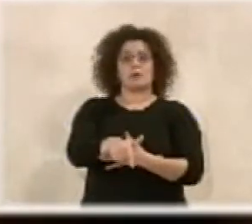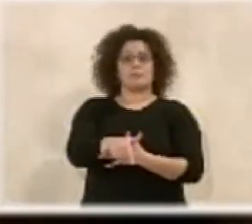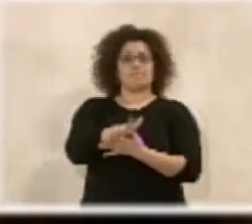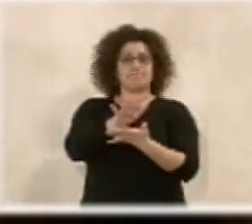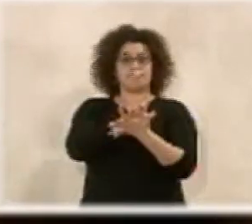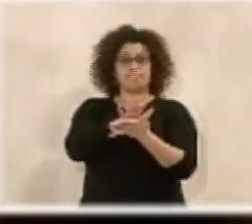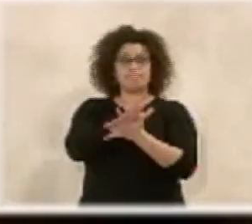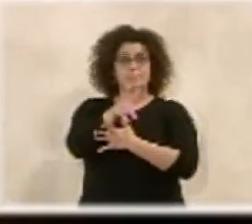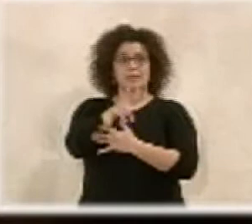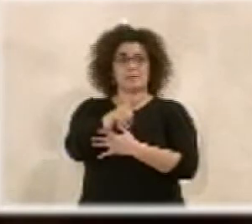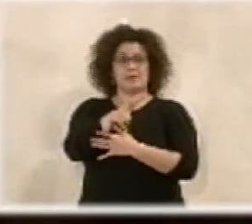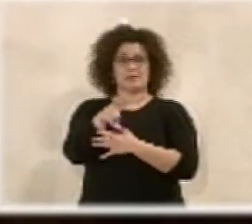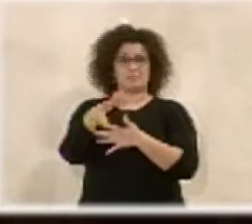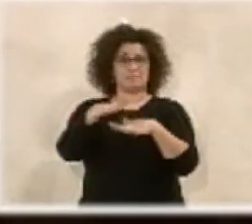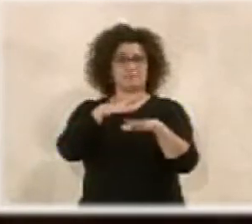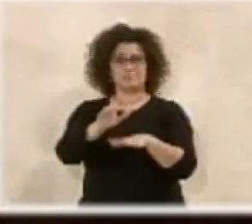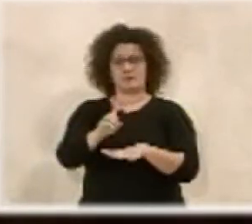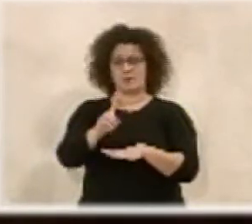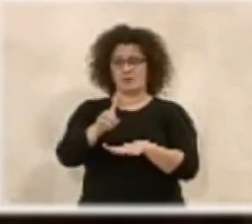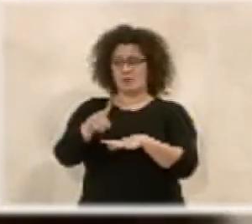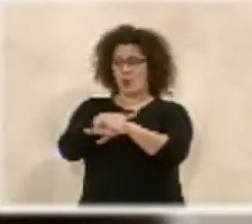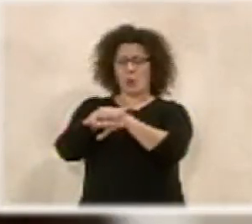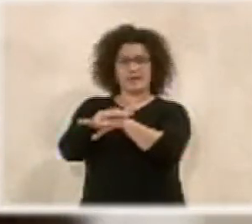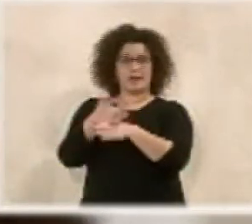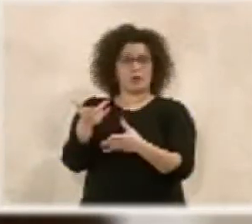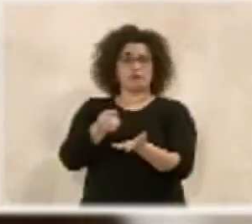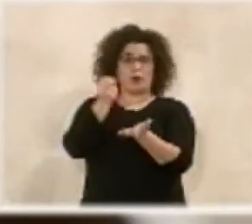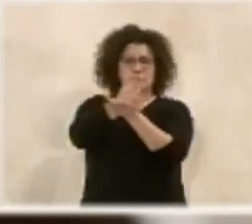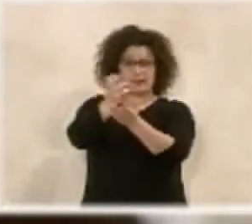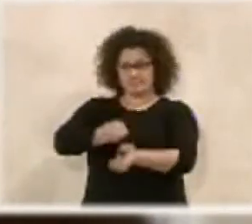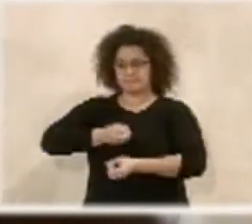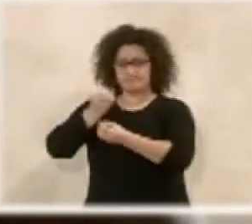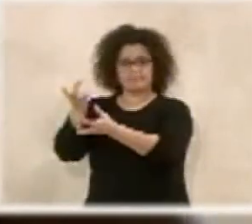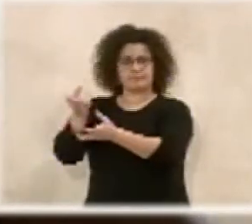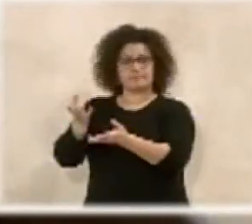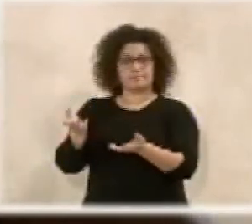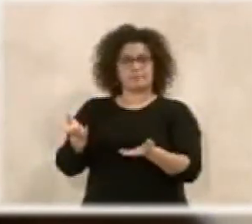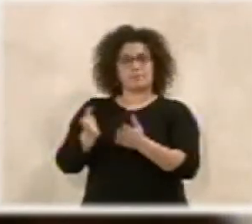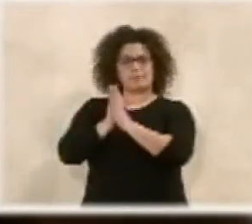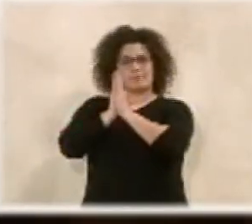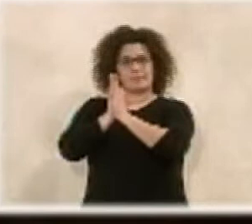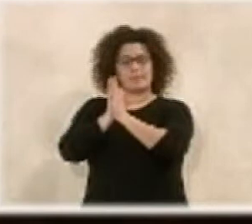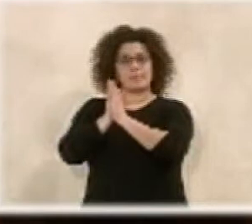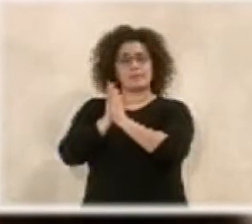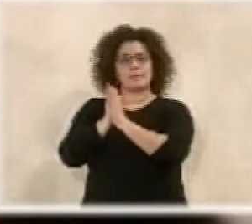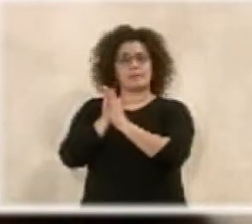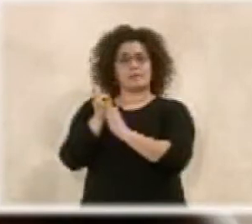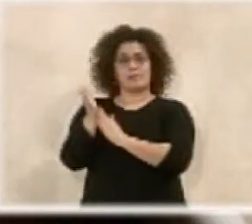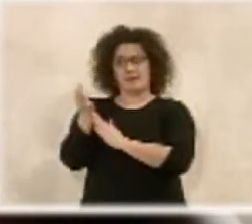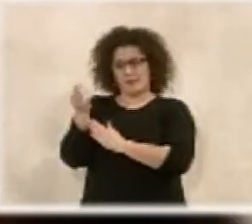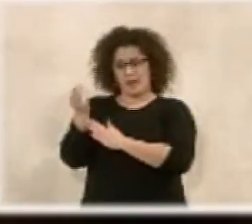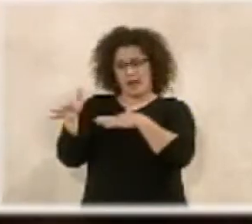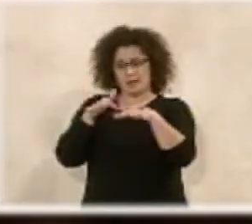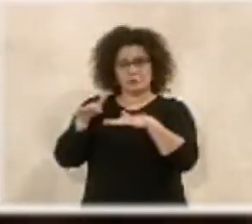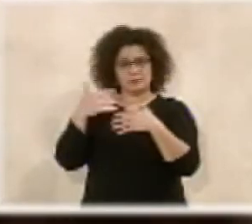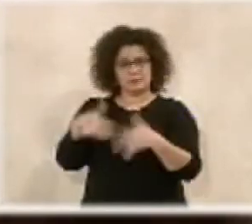pasividad y la inacción de usted, de su equipo de gobierno, volvemos a traerlo nuevamente y lo rogamos, señor alcalde, que se actúe.